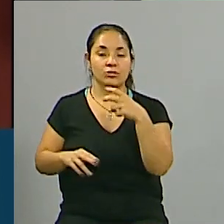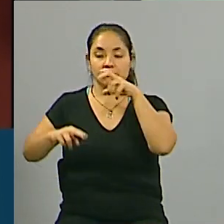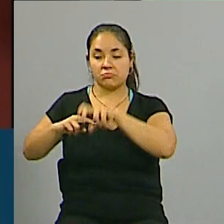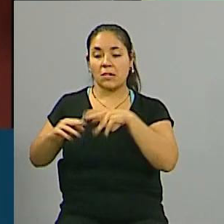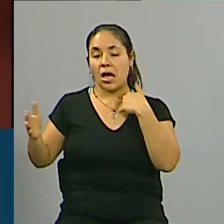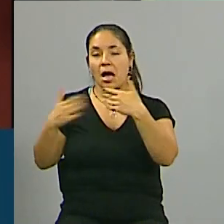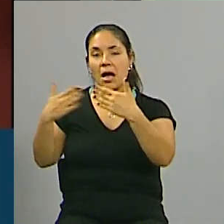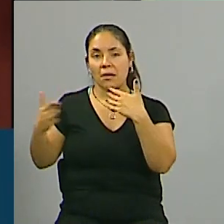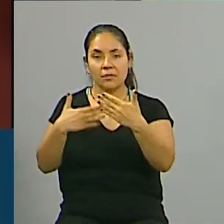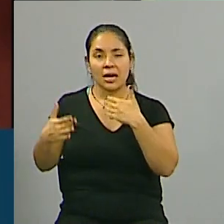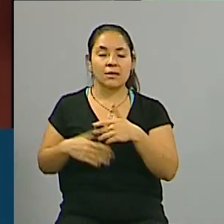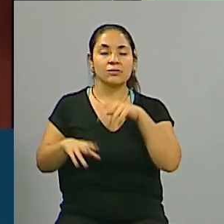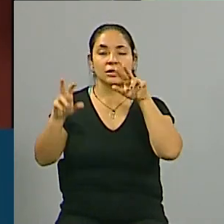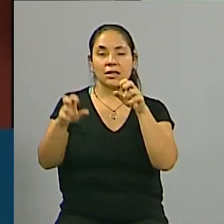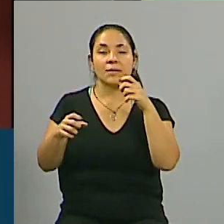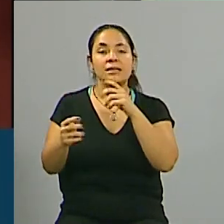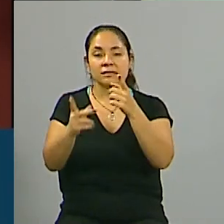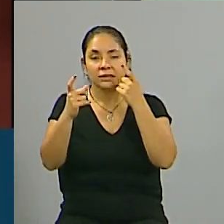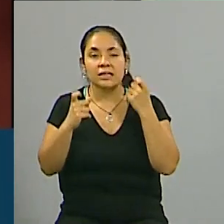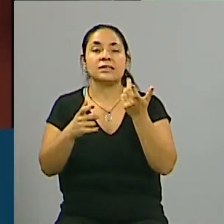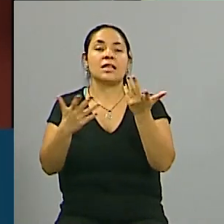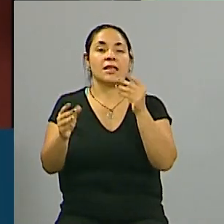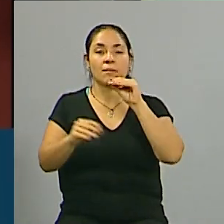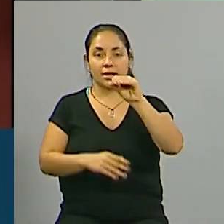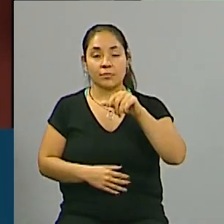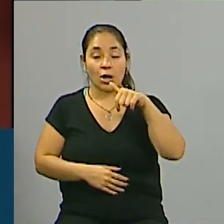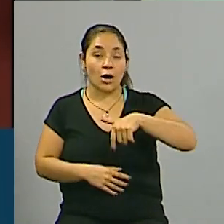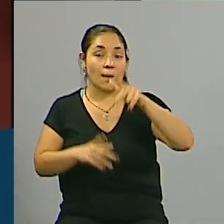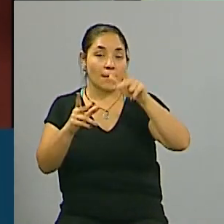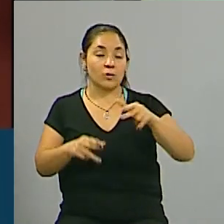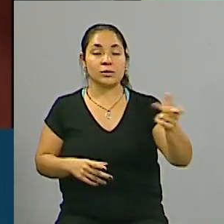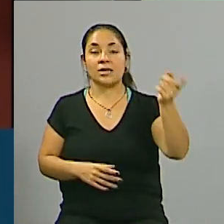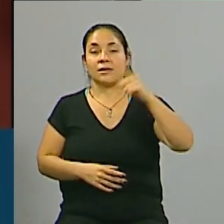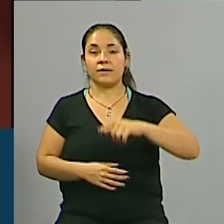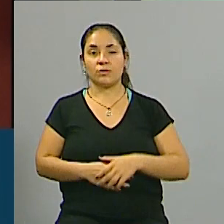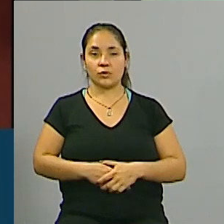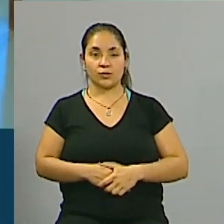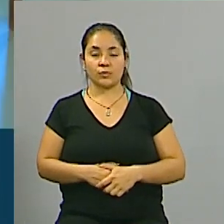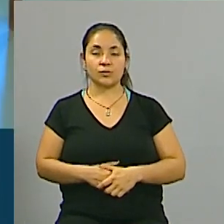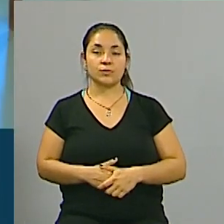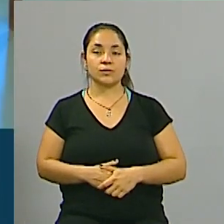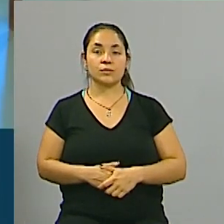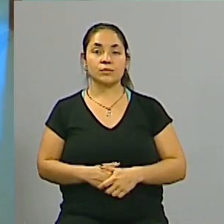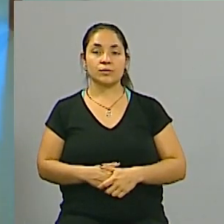balance de lo que está necesitando el departamento de Lavalle. Nos vamos a una pausa, enseguida regresamos.